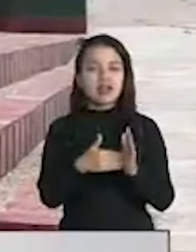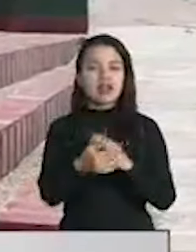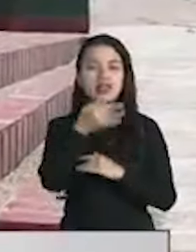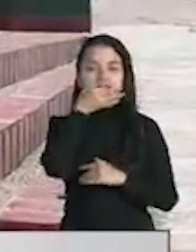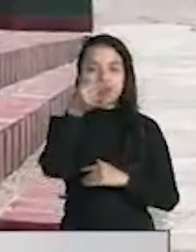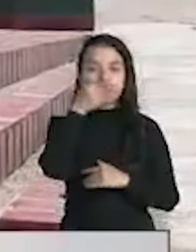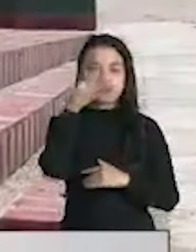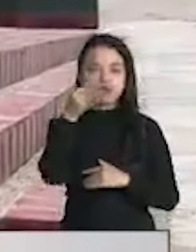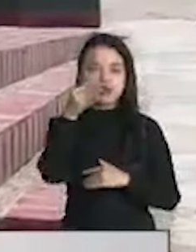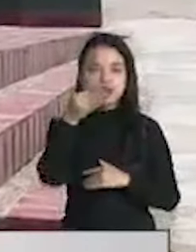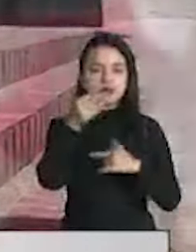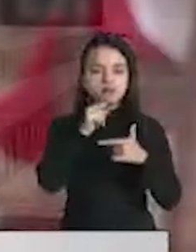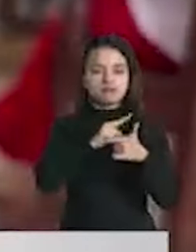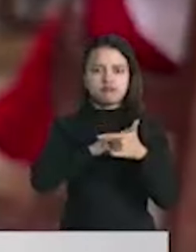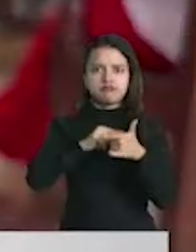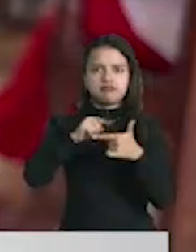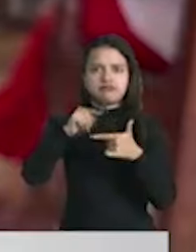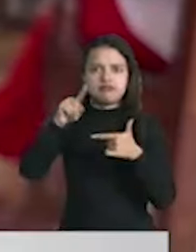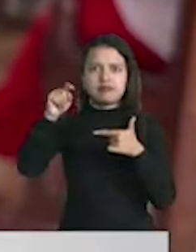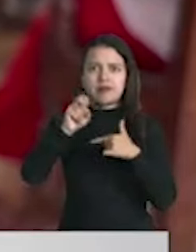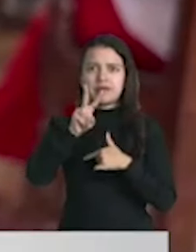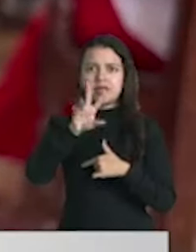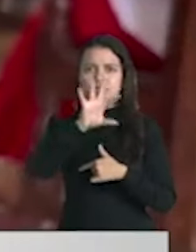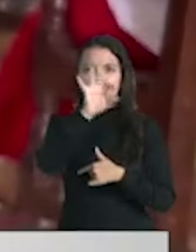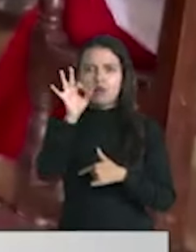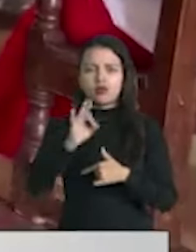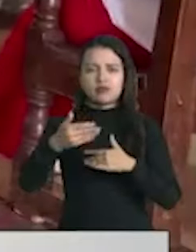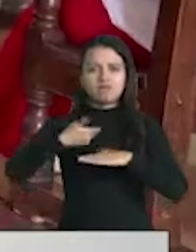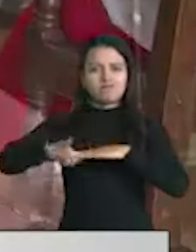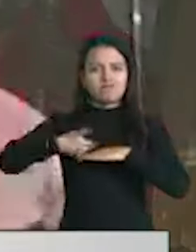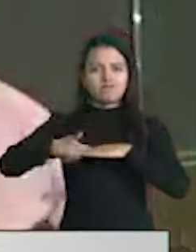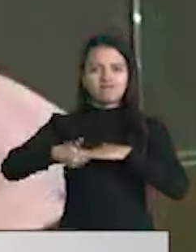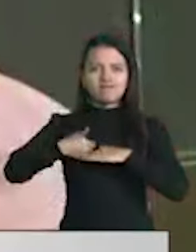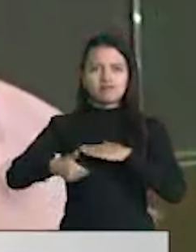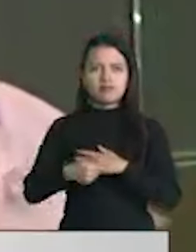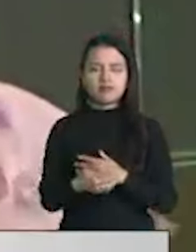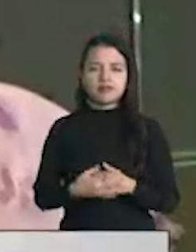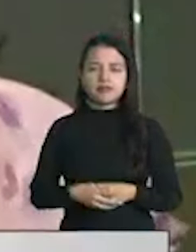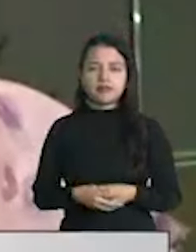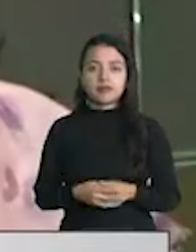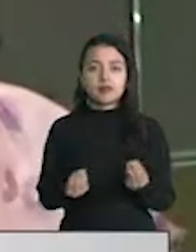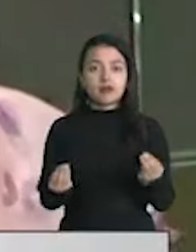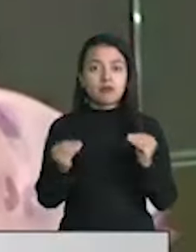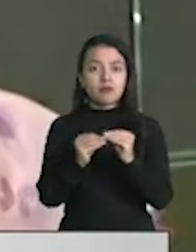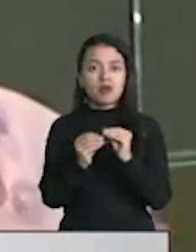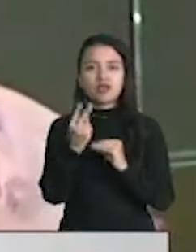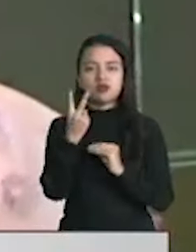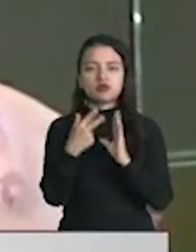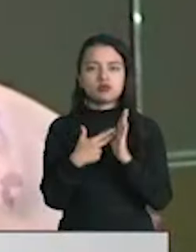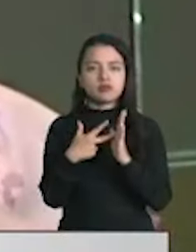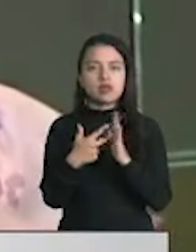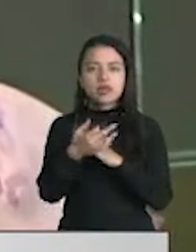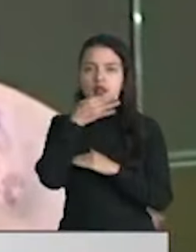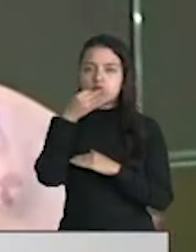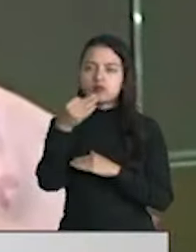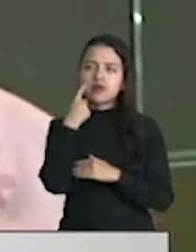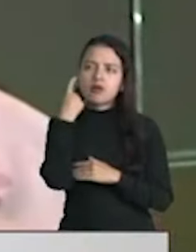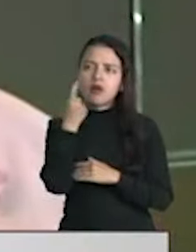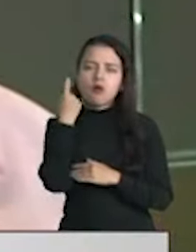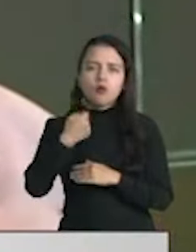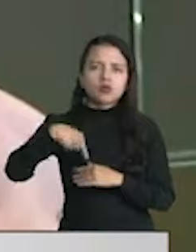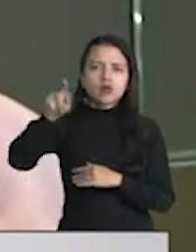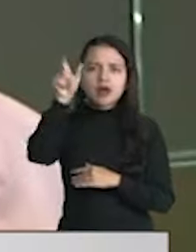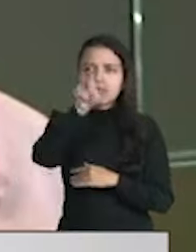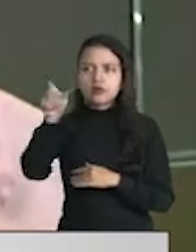un 25% las solicitudes de búsqueda. Tuvimos un incremento de más de 2.000 nuevos sitios de interés forense en